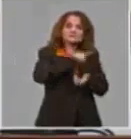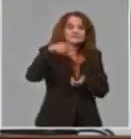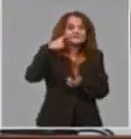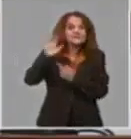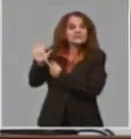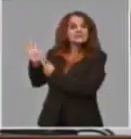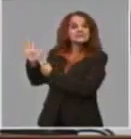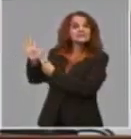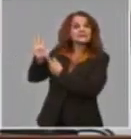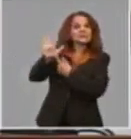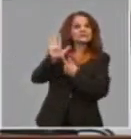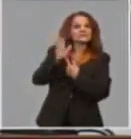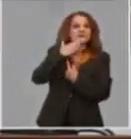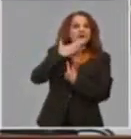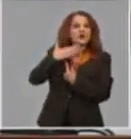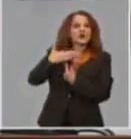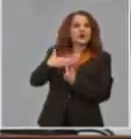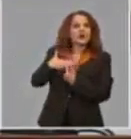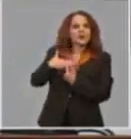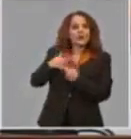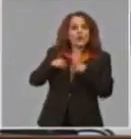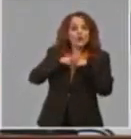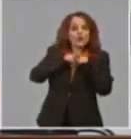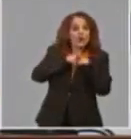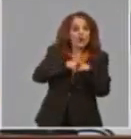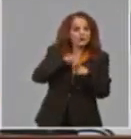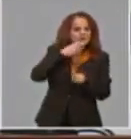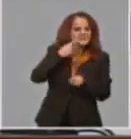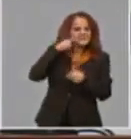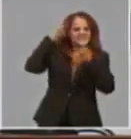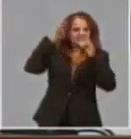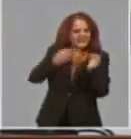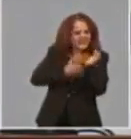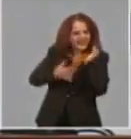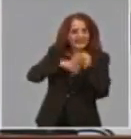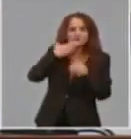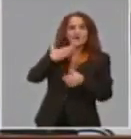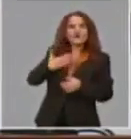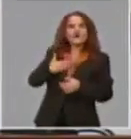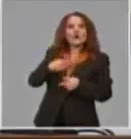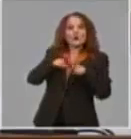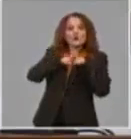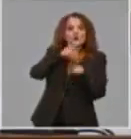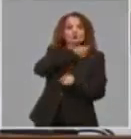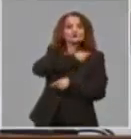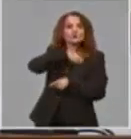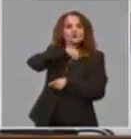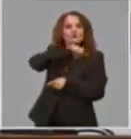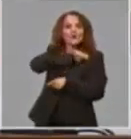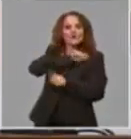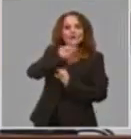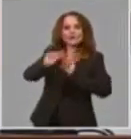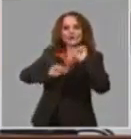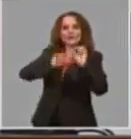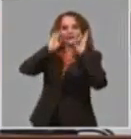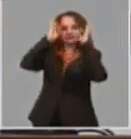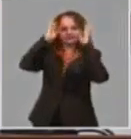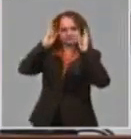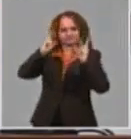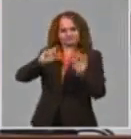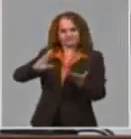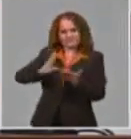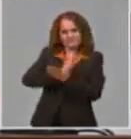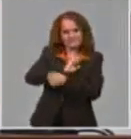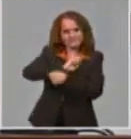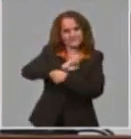manera en que junto al pueblo hemos enfrentado la pandemia con resultados de éxito, en un modelo muy diferente a